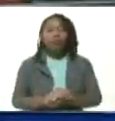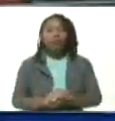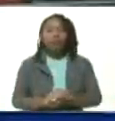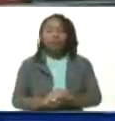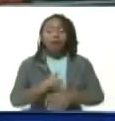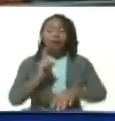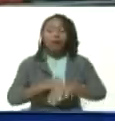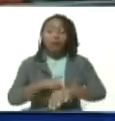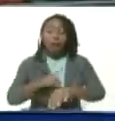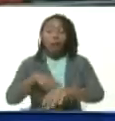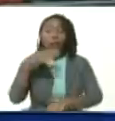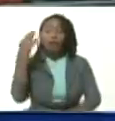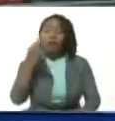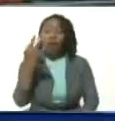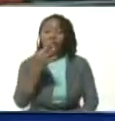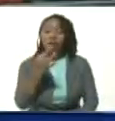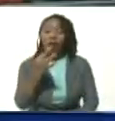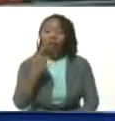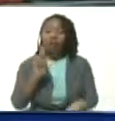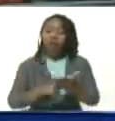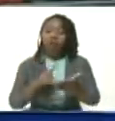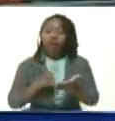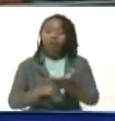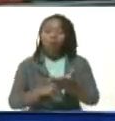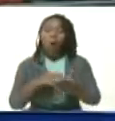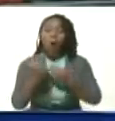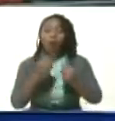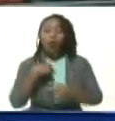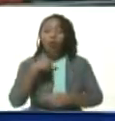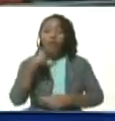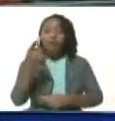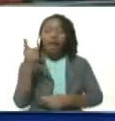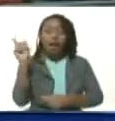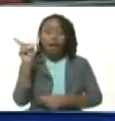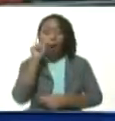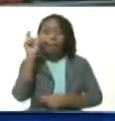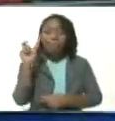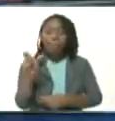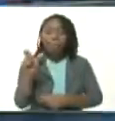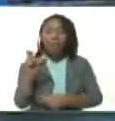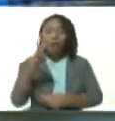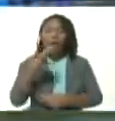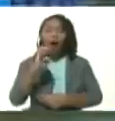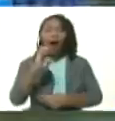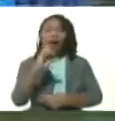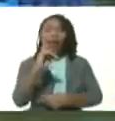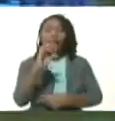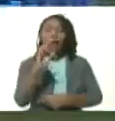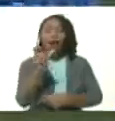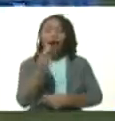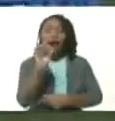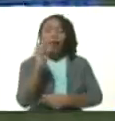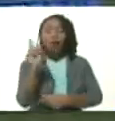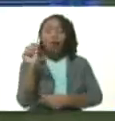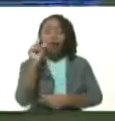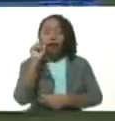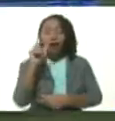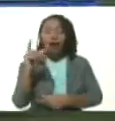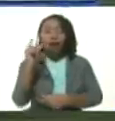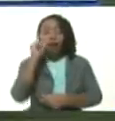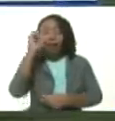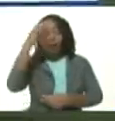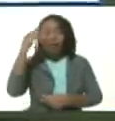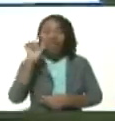real, como decía ahora cuando estaba hablando con Burgos y con Edgar, el tataranieto